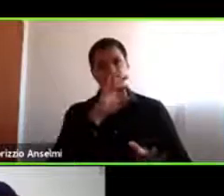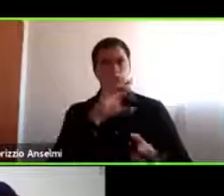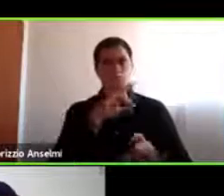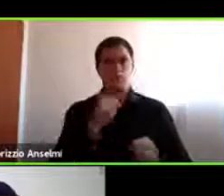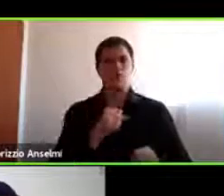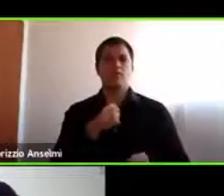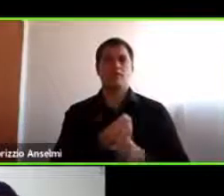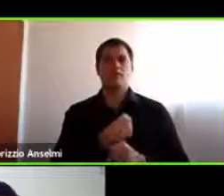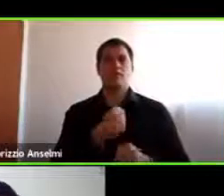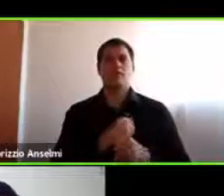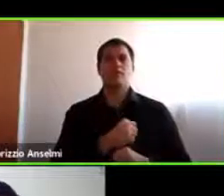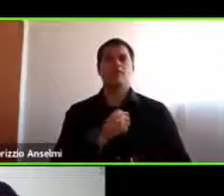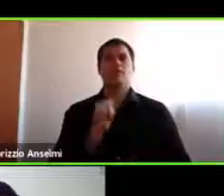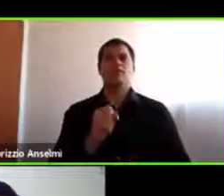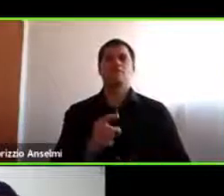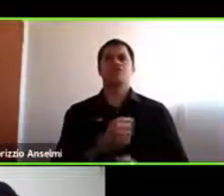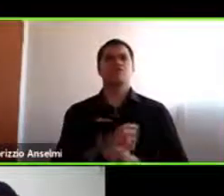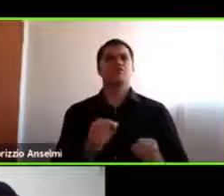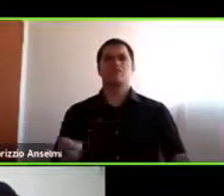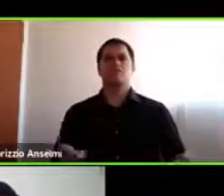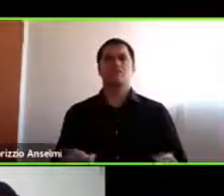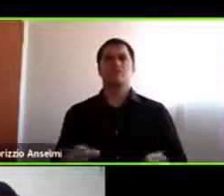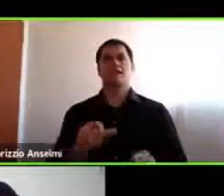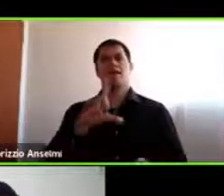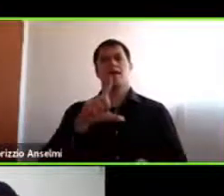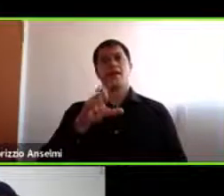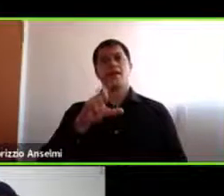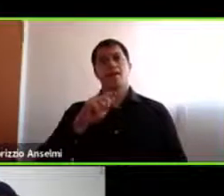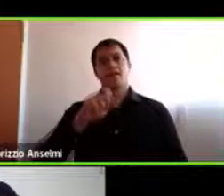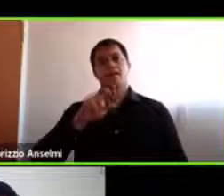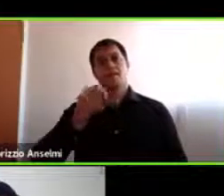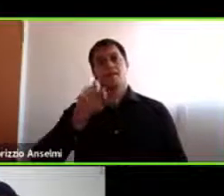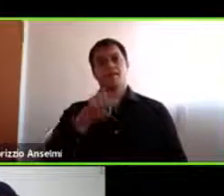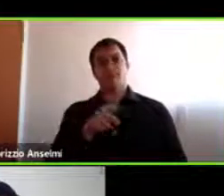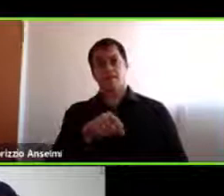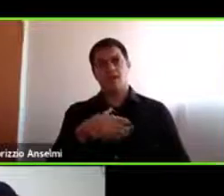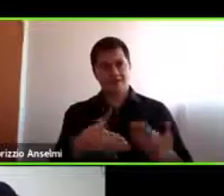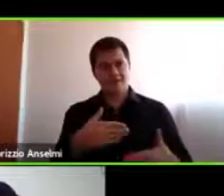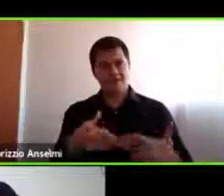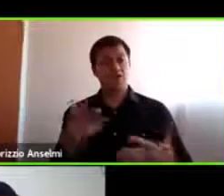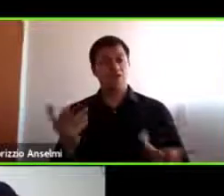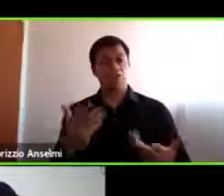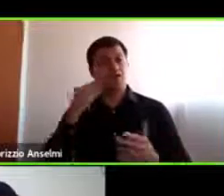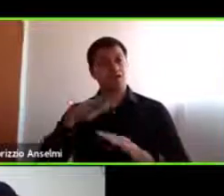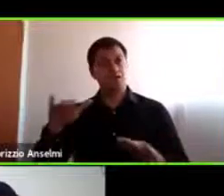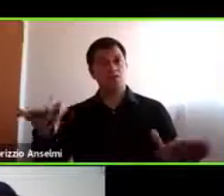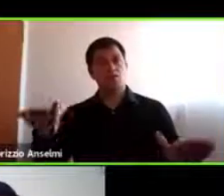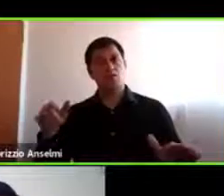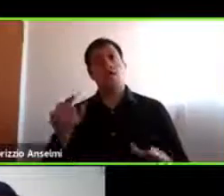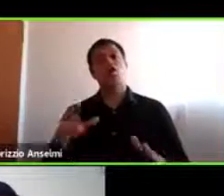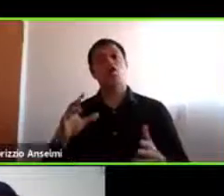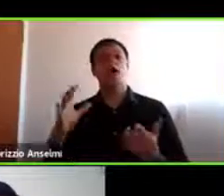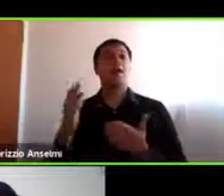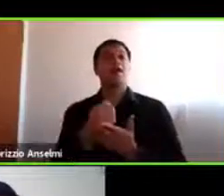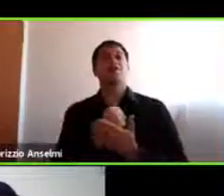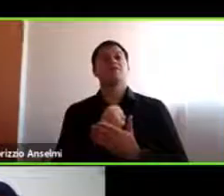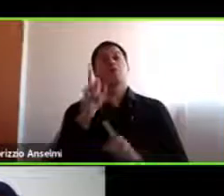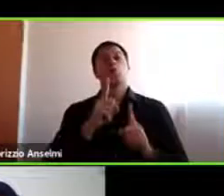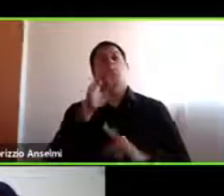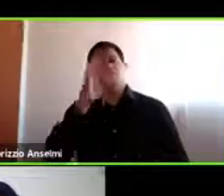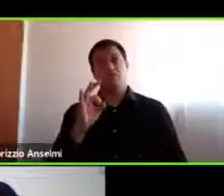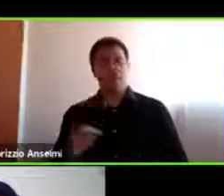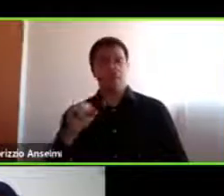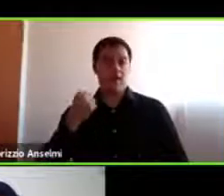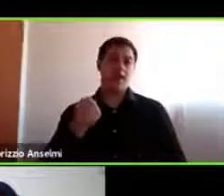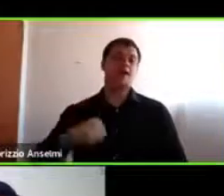eso no es posible las letras avanzan a medida que el niño va alcanzando un cierto porcentaje de éxito en sus